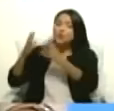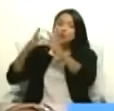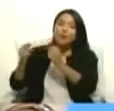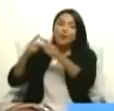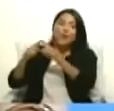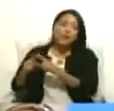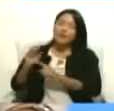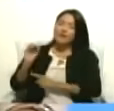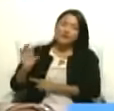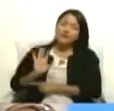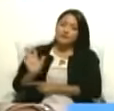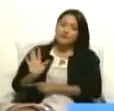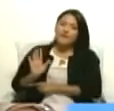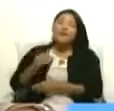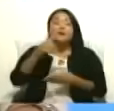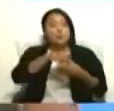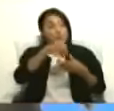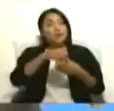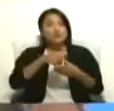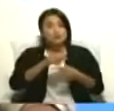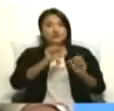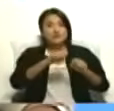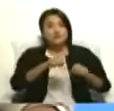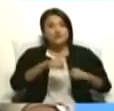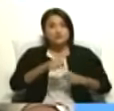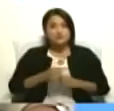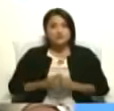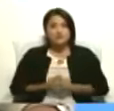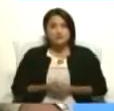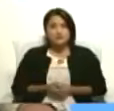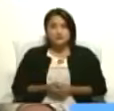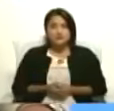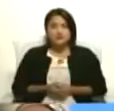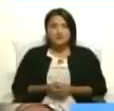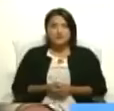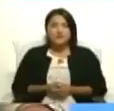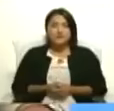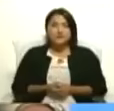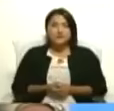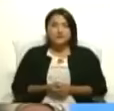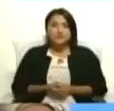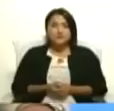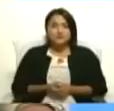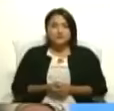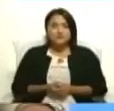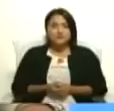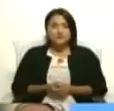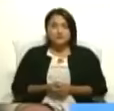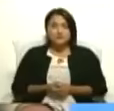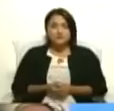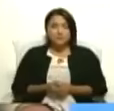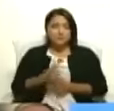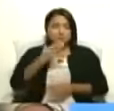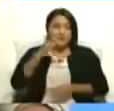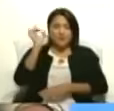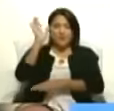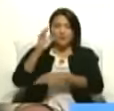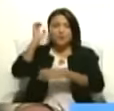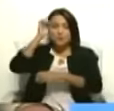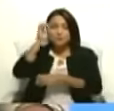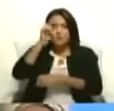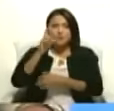absurdo si así fuere no podría elegirse el parlamento europeo por ejemplo porque el parlamento europeo las